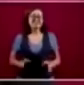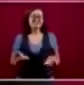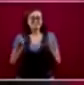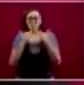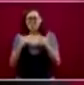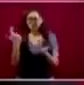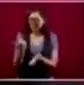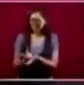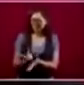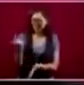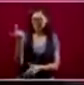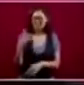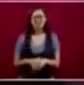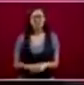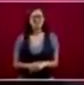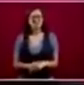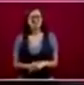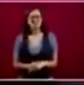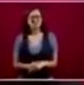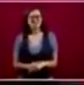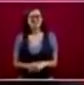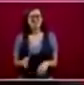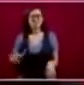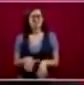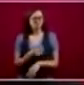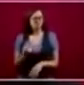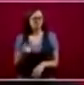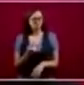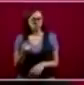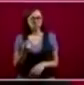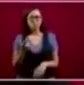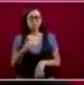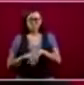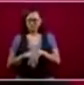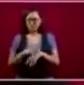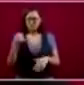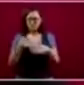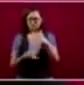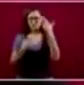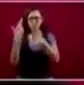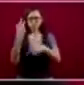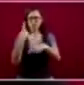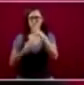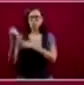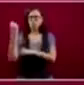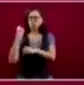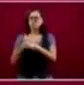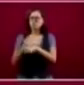porque no se revisa qué pasó el año pasado